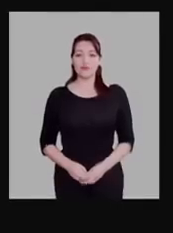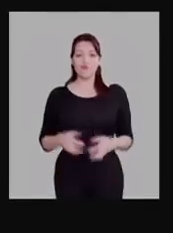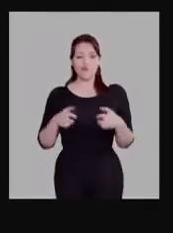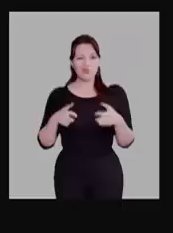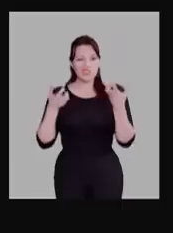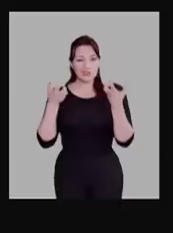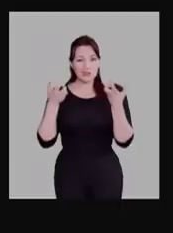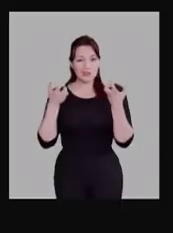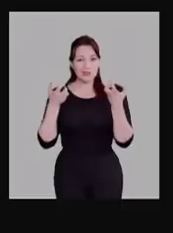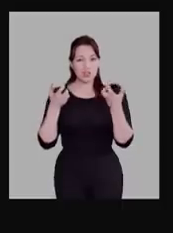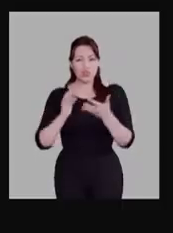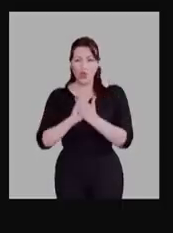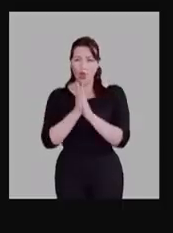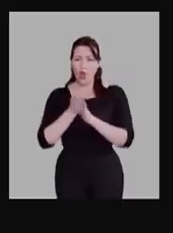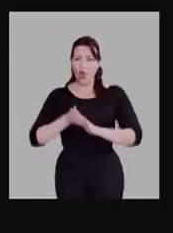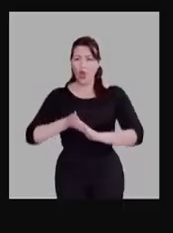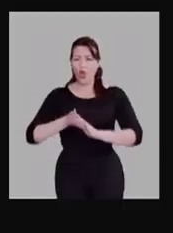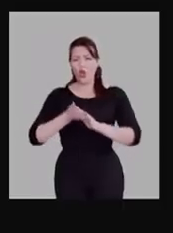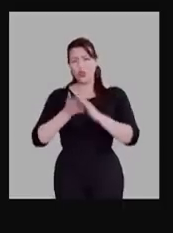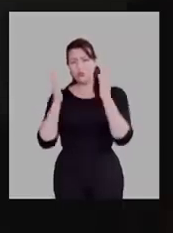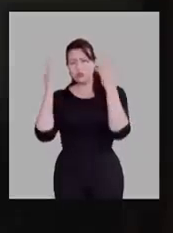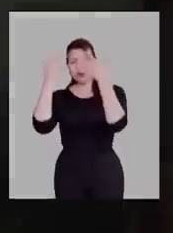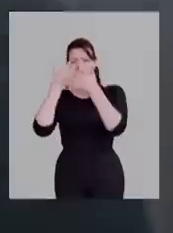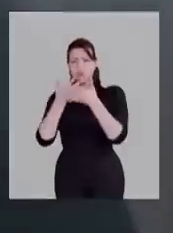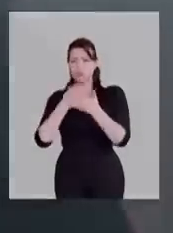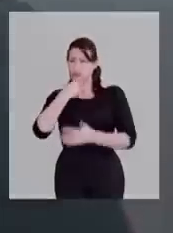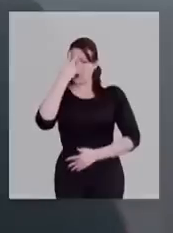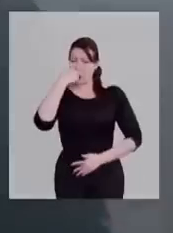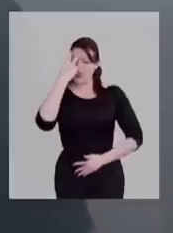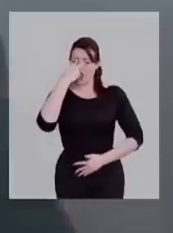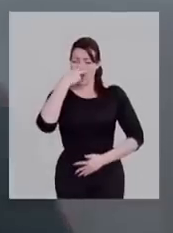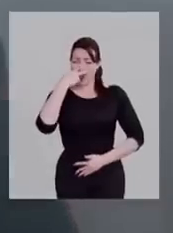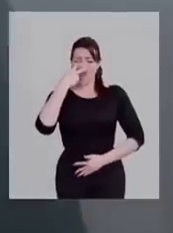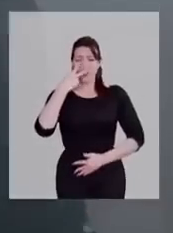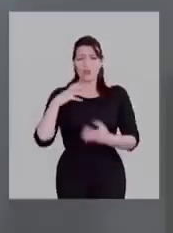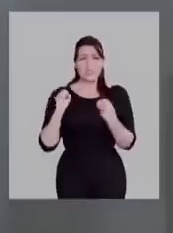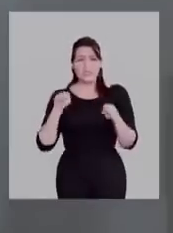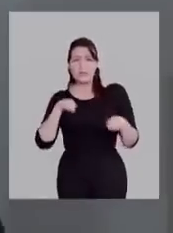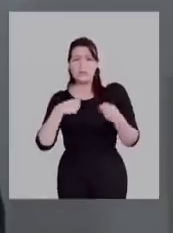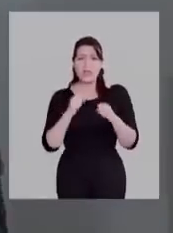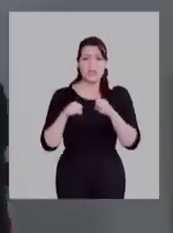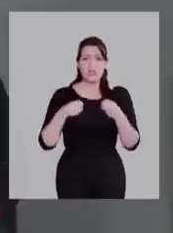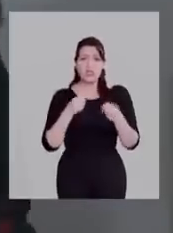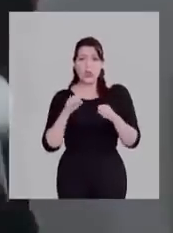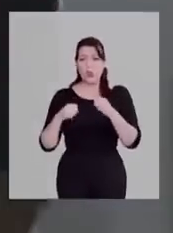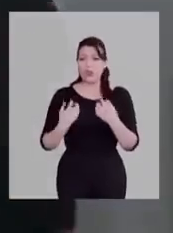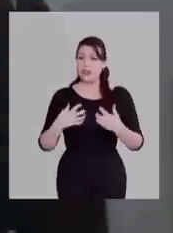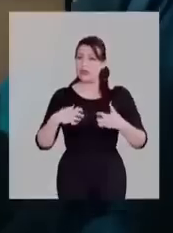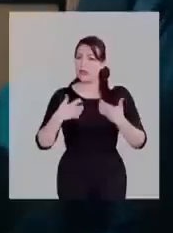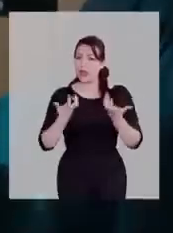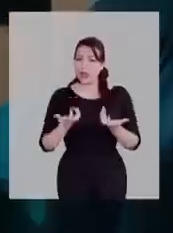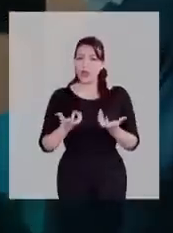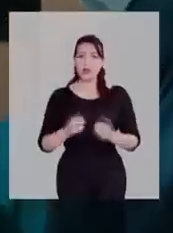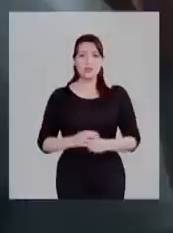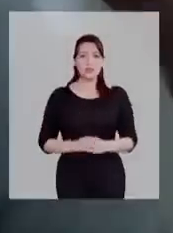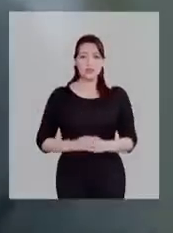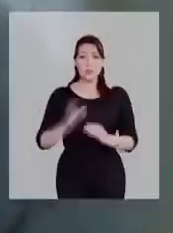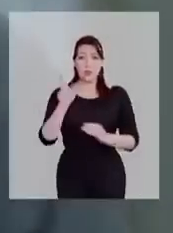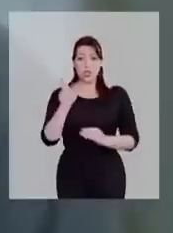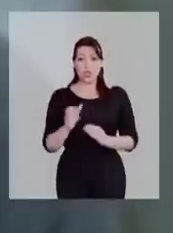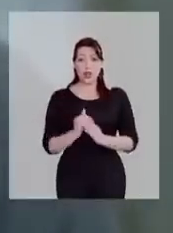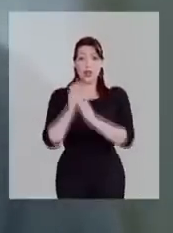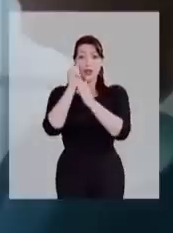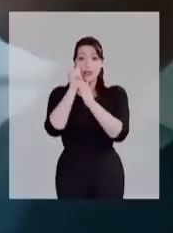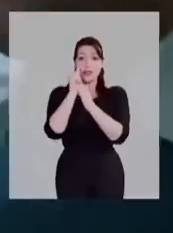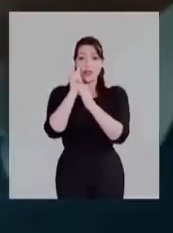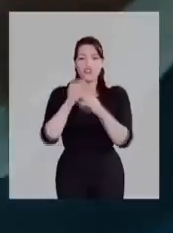La rabia, todo lo oscurece. Un llanto con rabia es desesperación. Un liderazgo